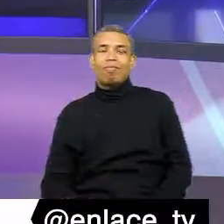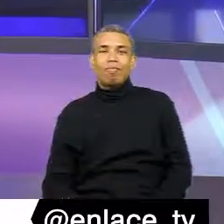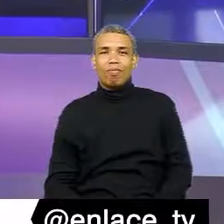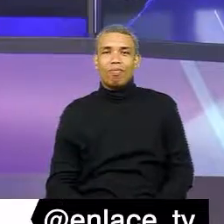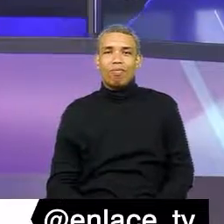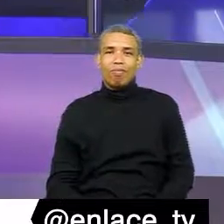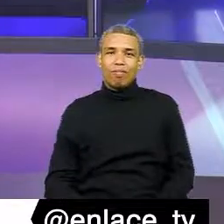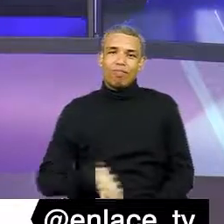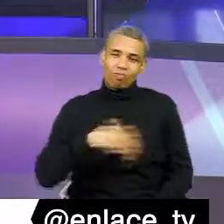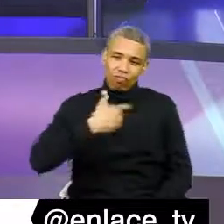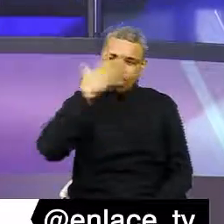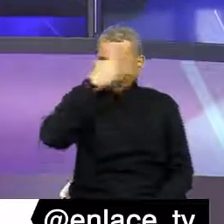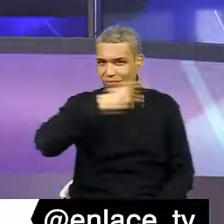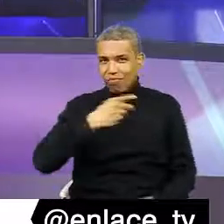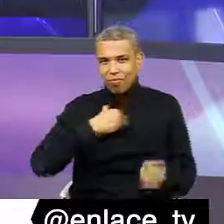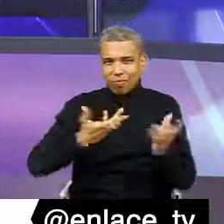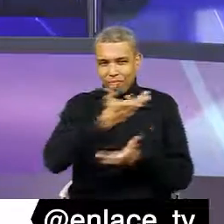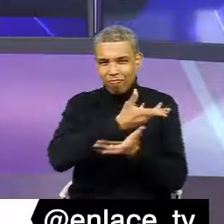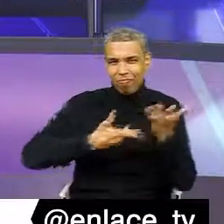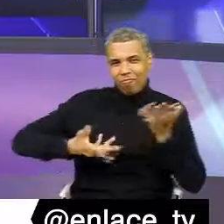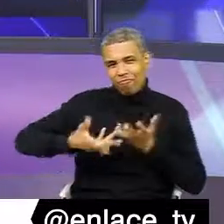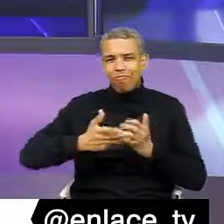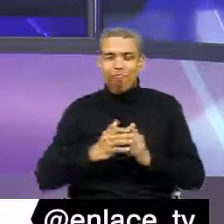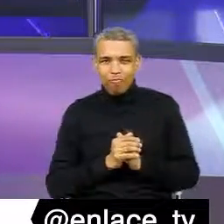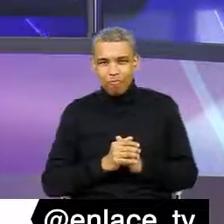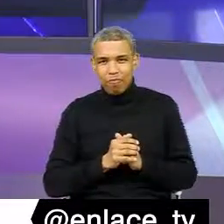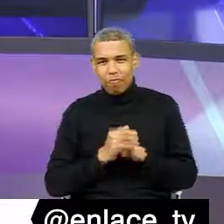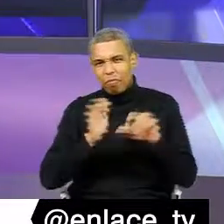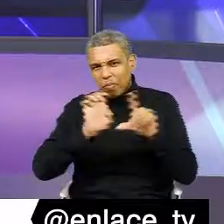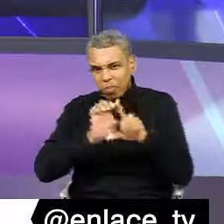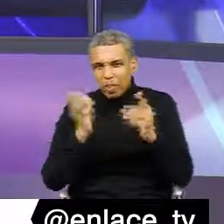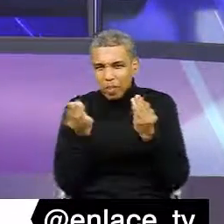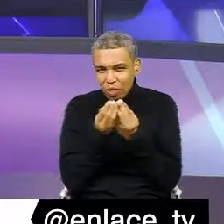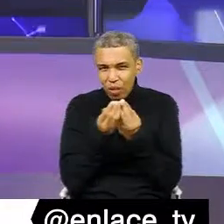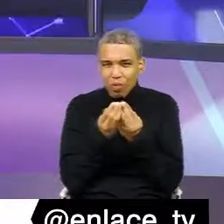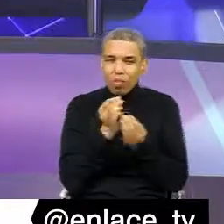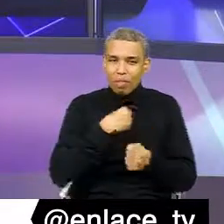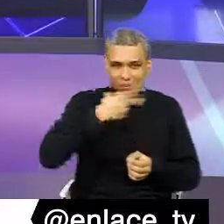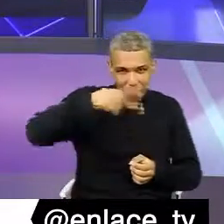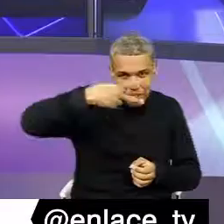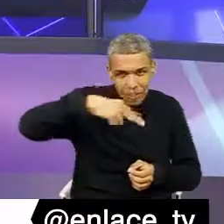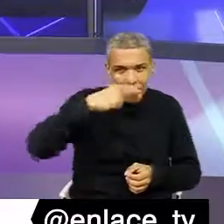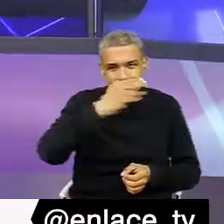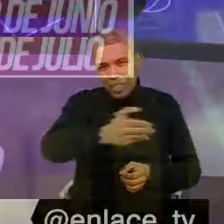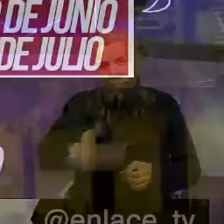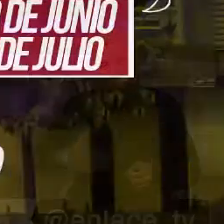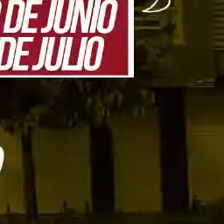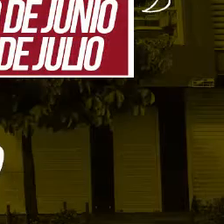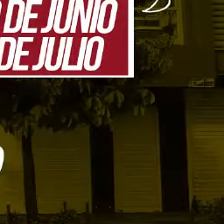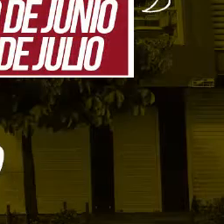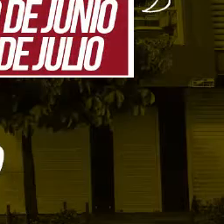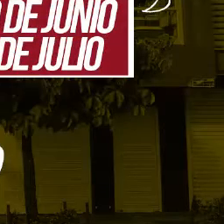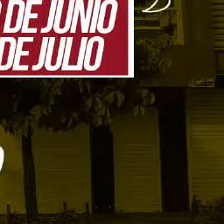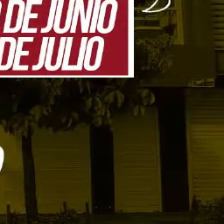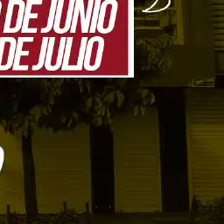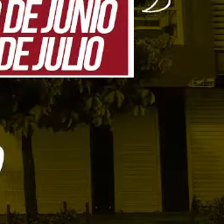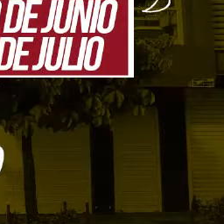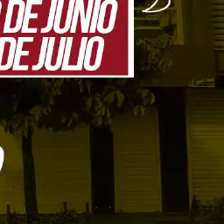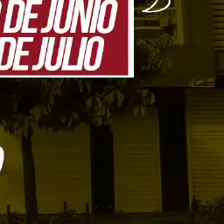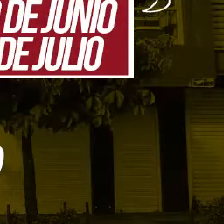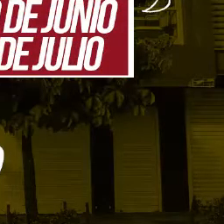Una muy bonita jornada de integración por parte de los hijos de los funcionarios de Enlace Televisión. Y Maravillas Centro Comercial tiene